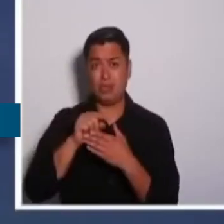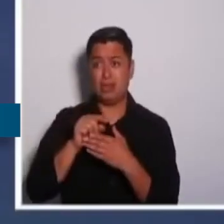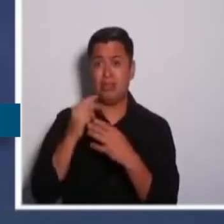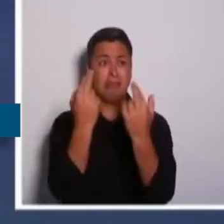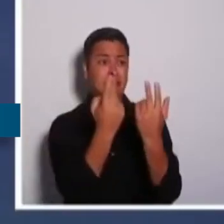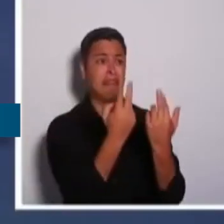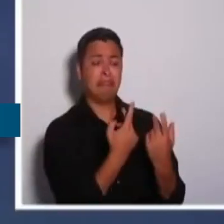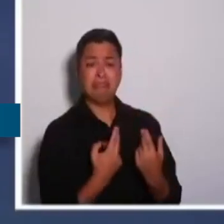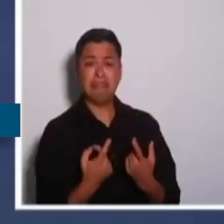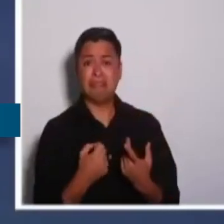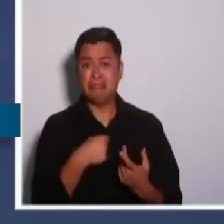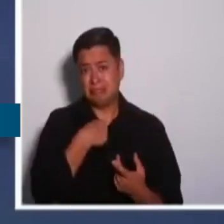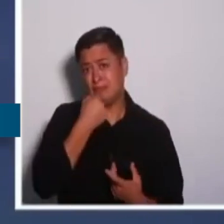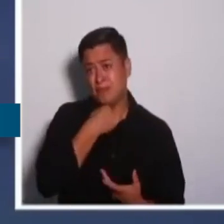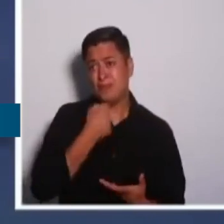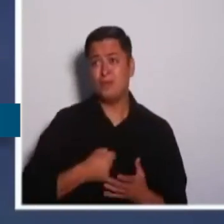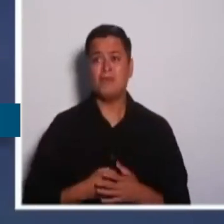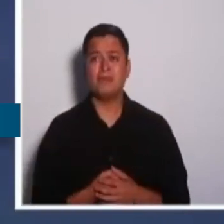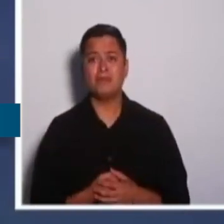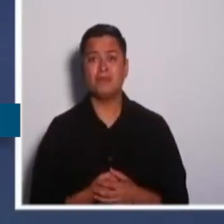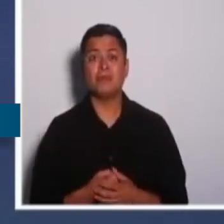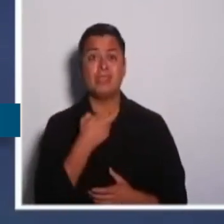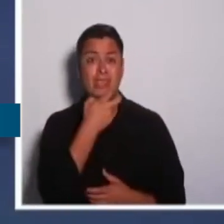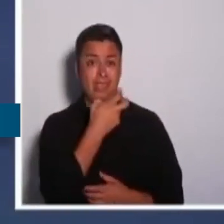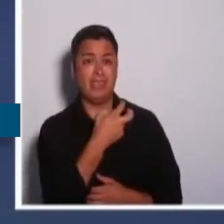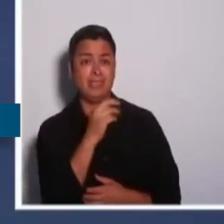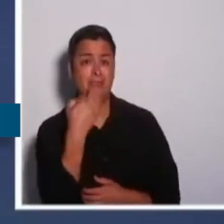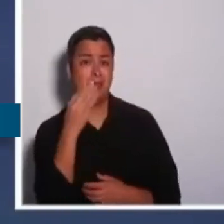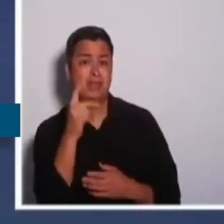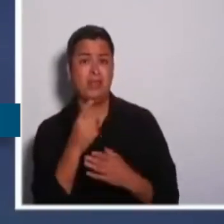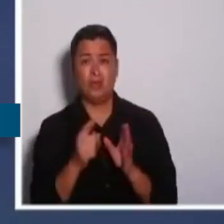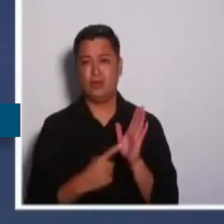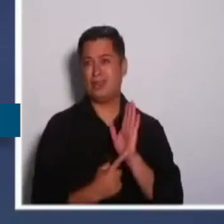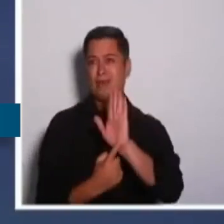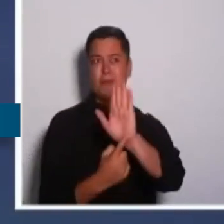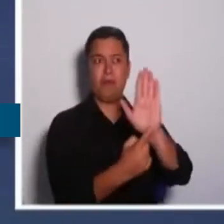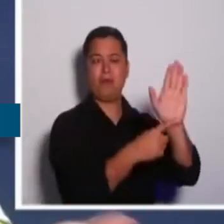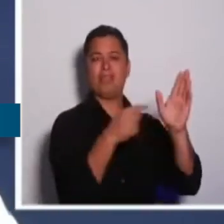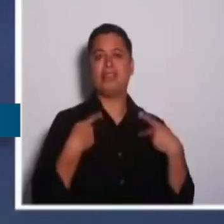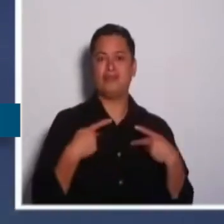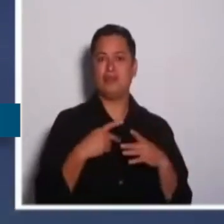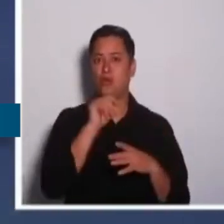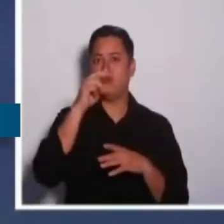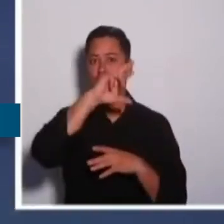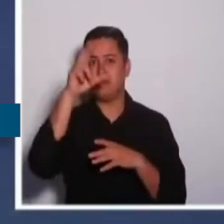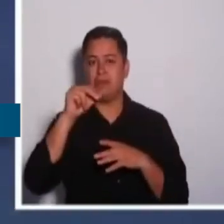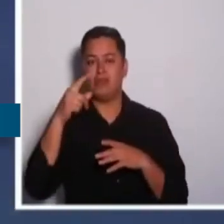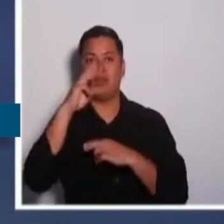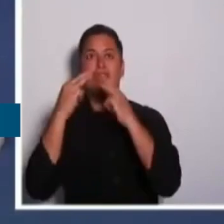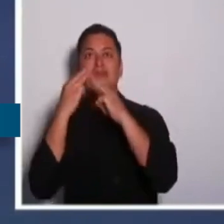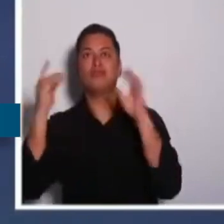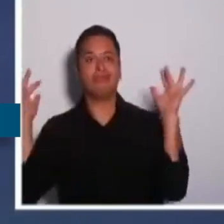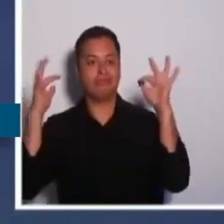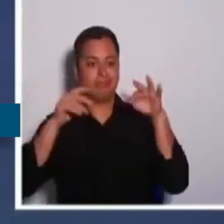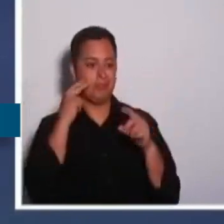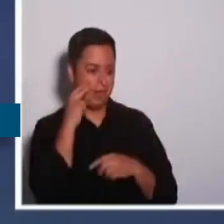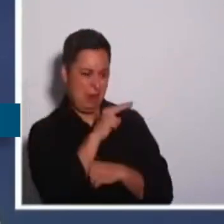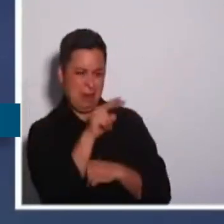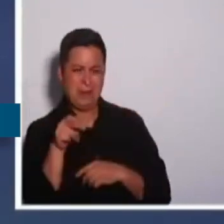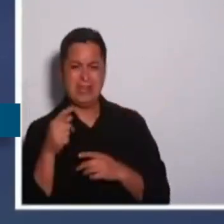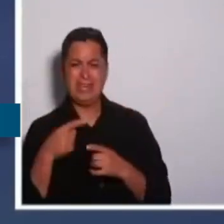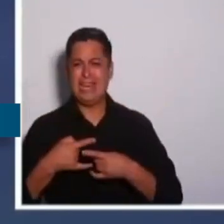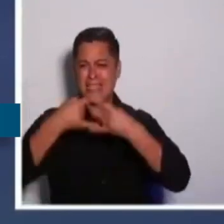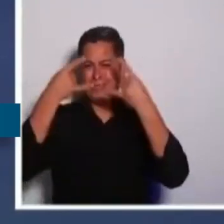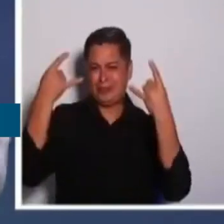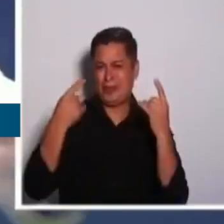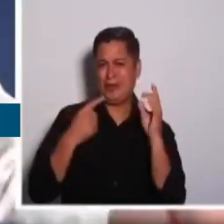Colosio enfatizó que sin la colaboración de todos los involucrados no se hubiera logrado las metas establecidas durante de su gestión detalló